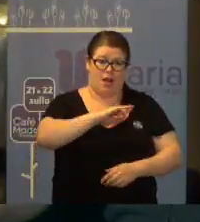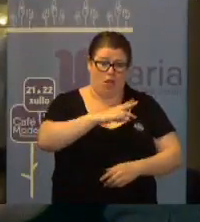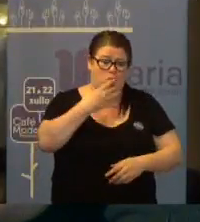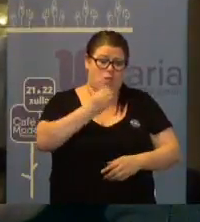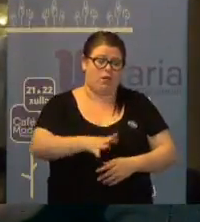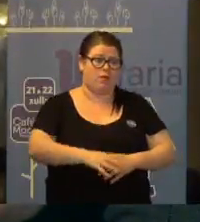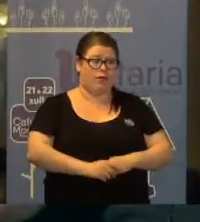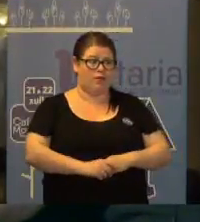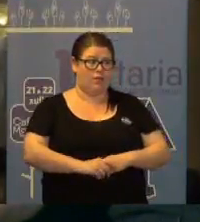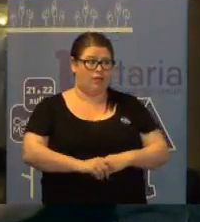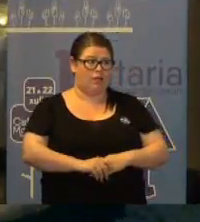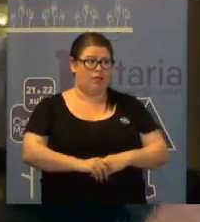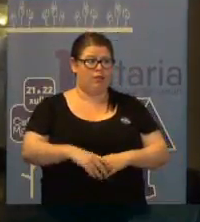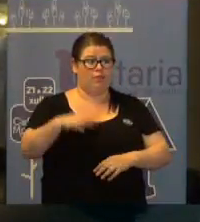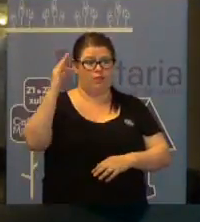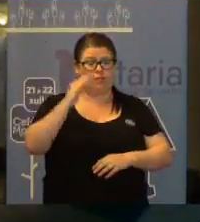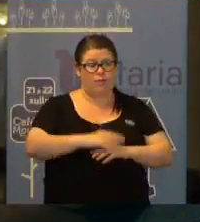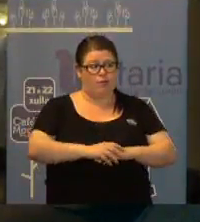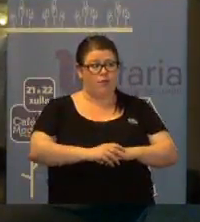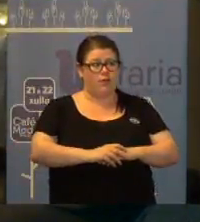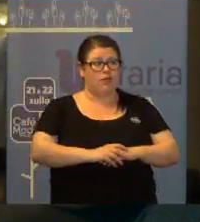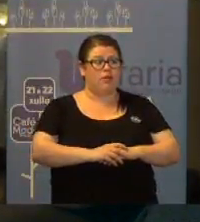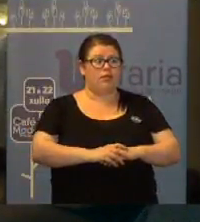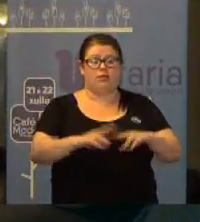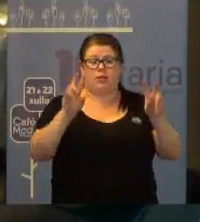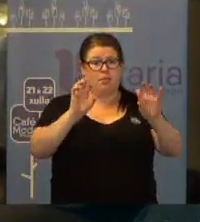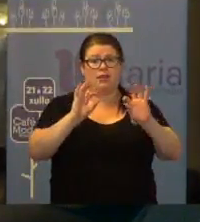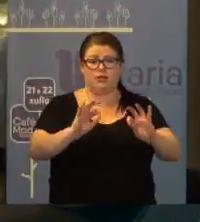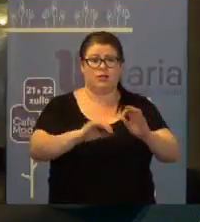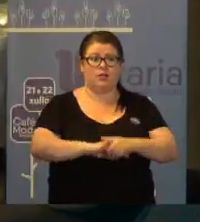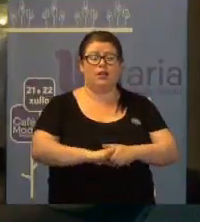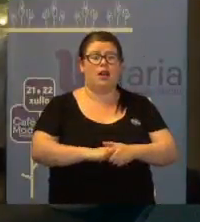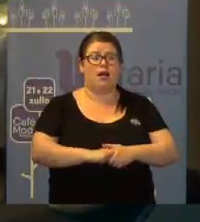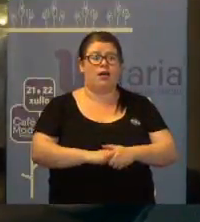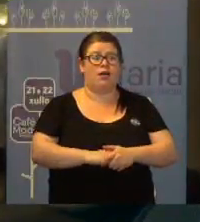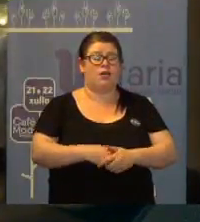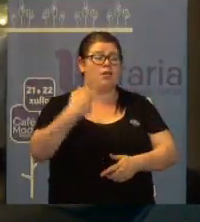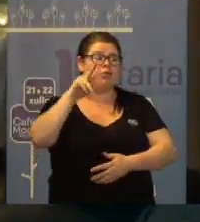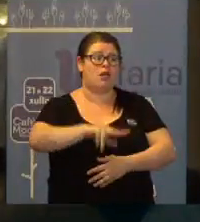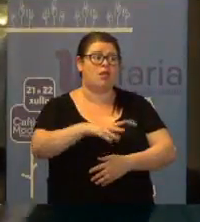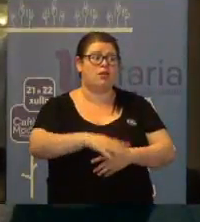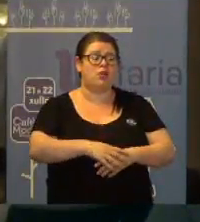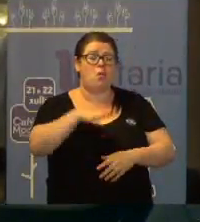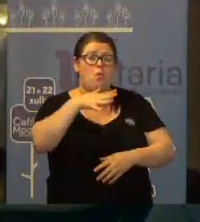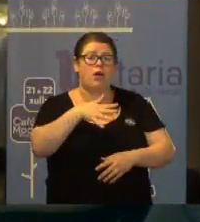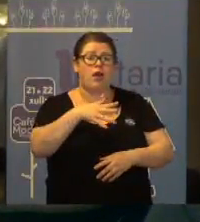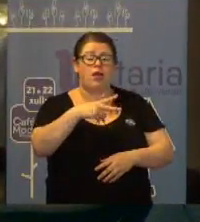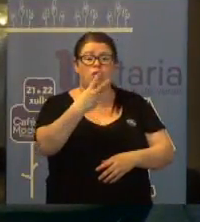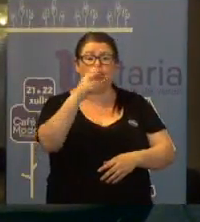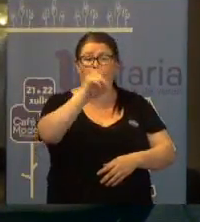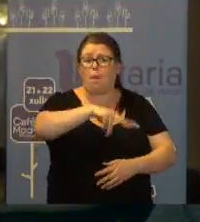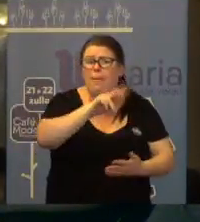ben. Vale, pero iba de eso, non? Bueno, pois esa é a demostración que iba de eso. E por que cambiou todo nestes 2